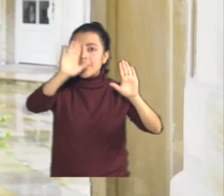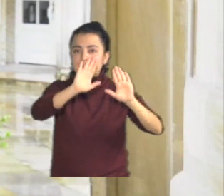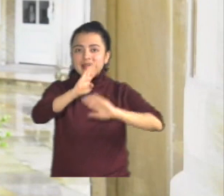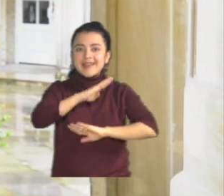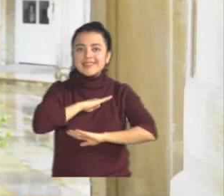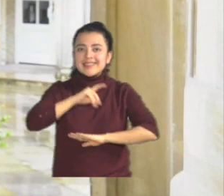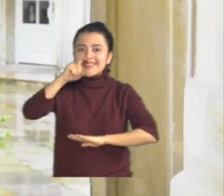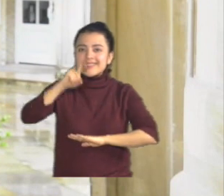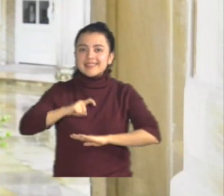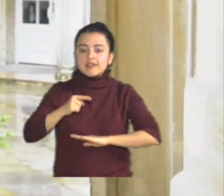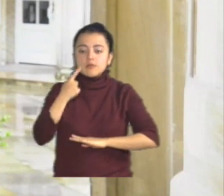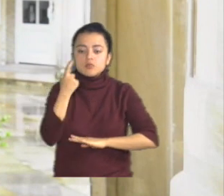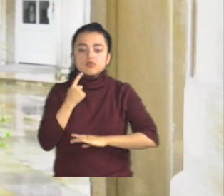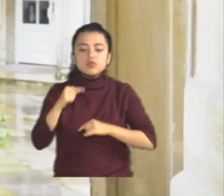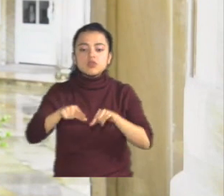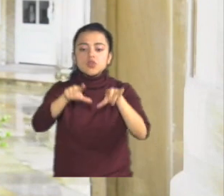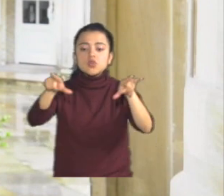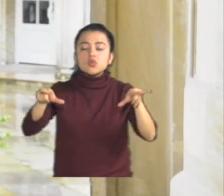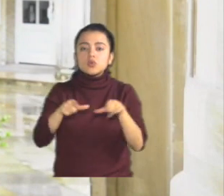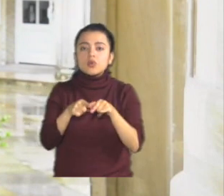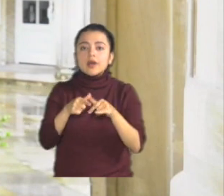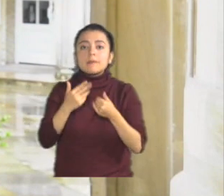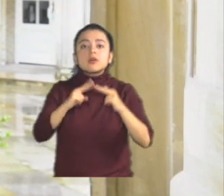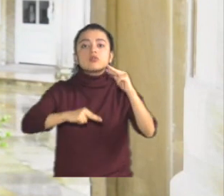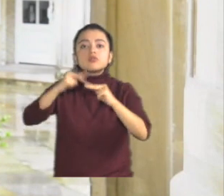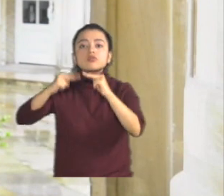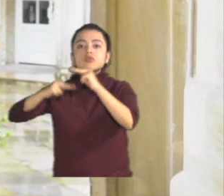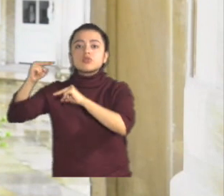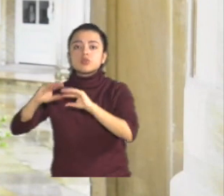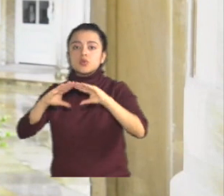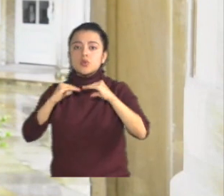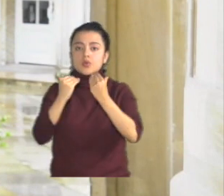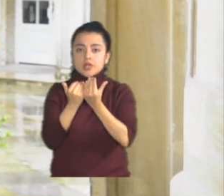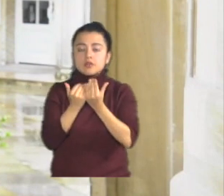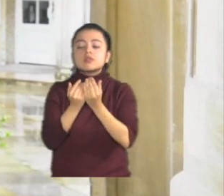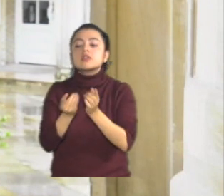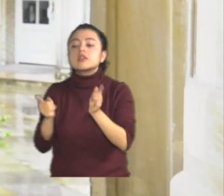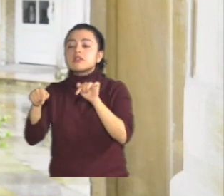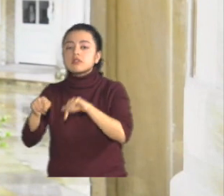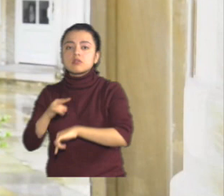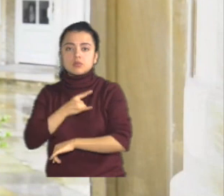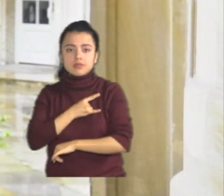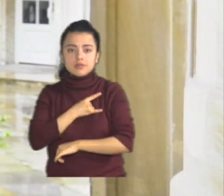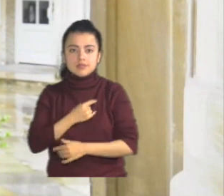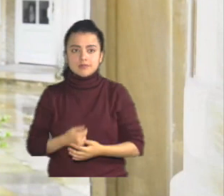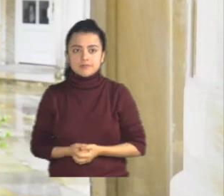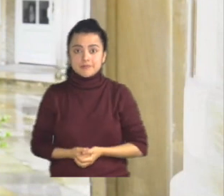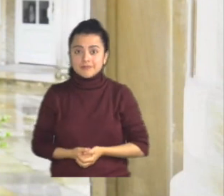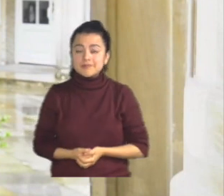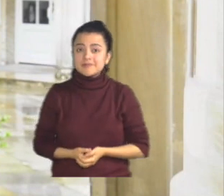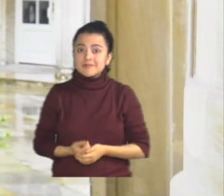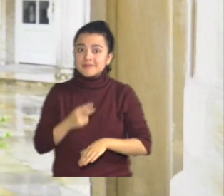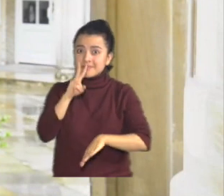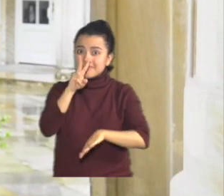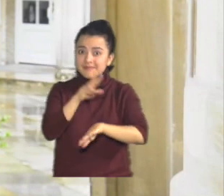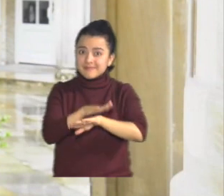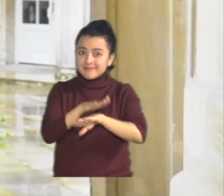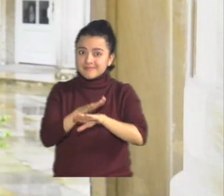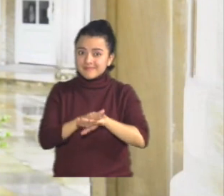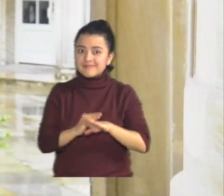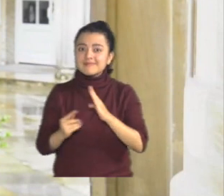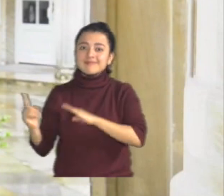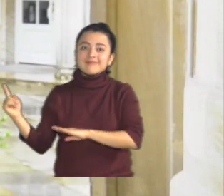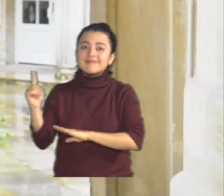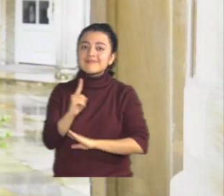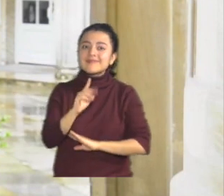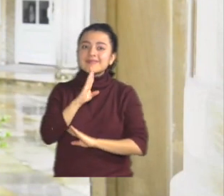colegios y universidades. A las 4 de la tarde, el presidente electo recibe las credenciales. Él y